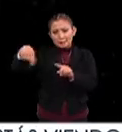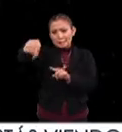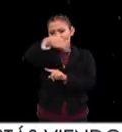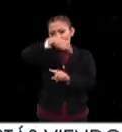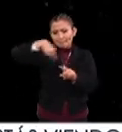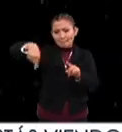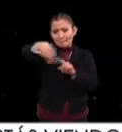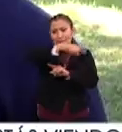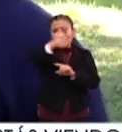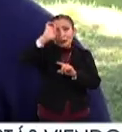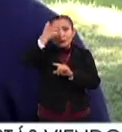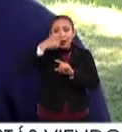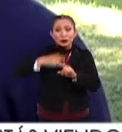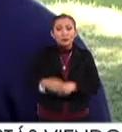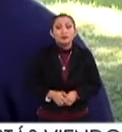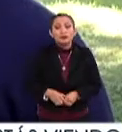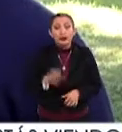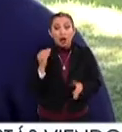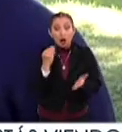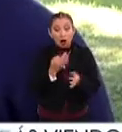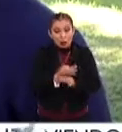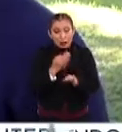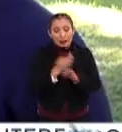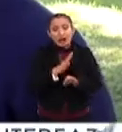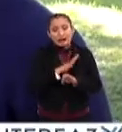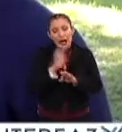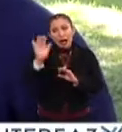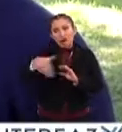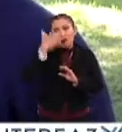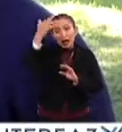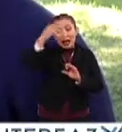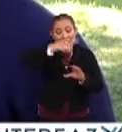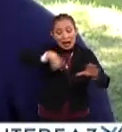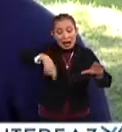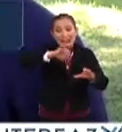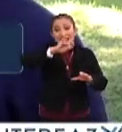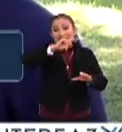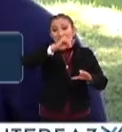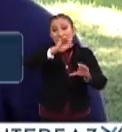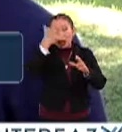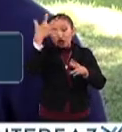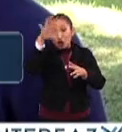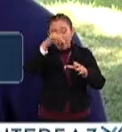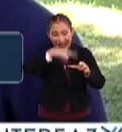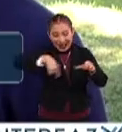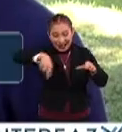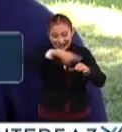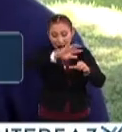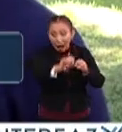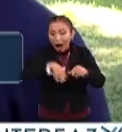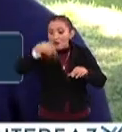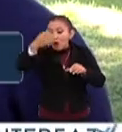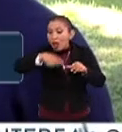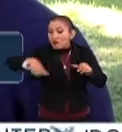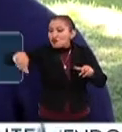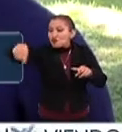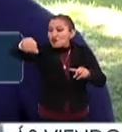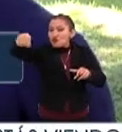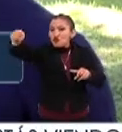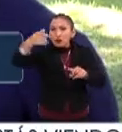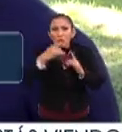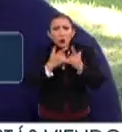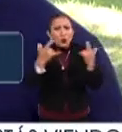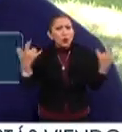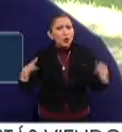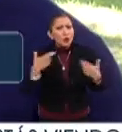en el espacio profundo. Actualmente ya se encuentra fuera del sistema solar. Es una de las zonas que podríamos decir que es un hecho